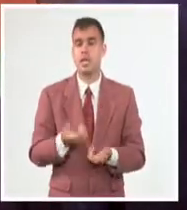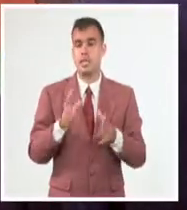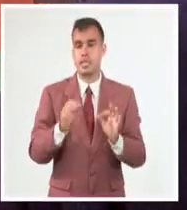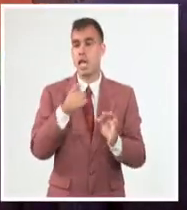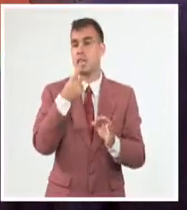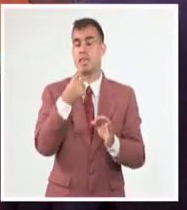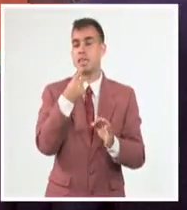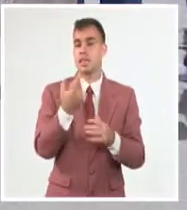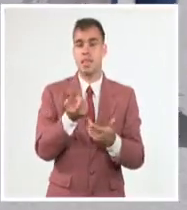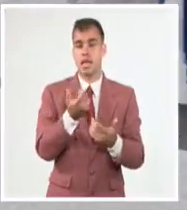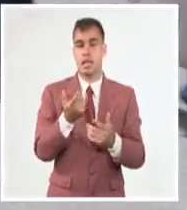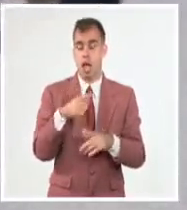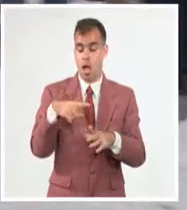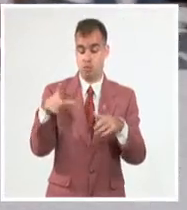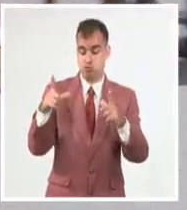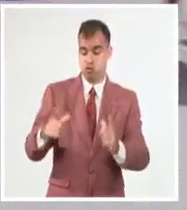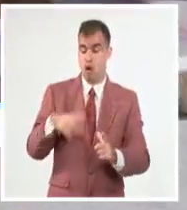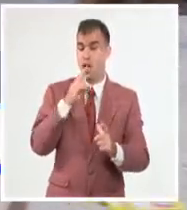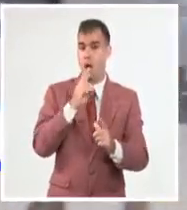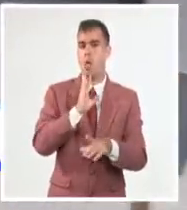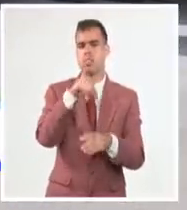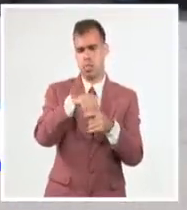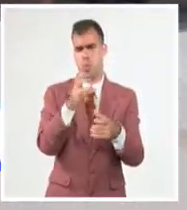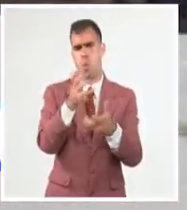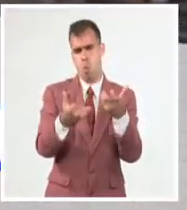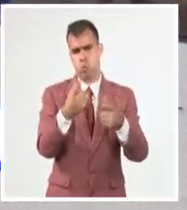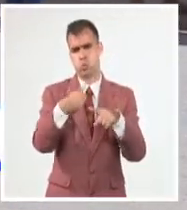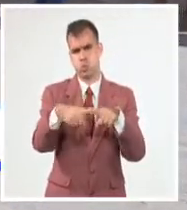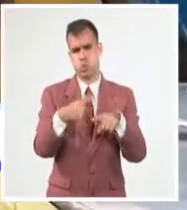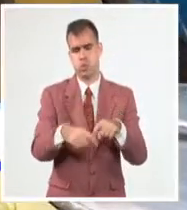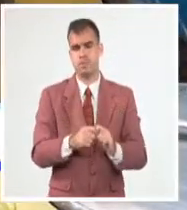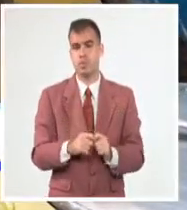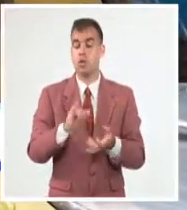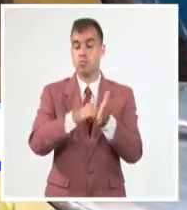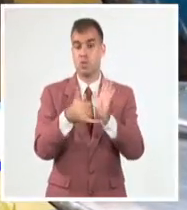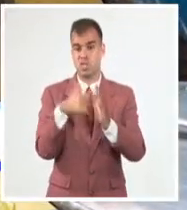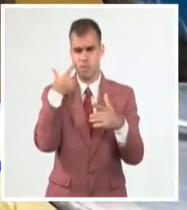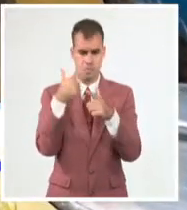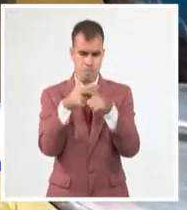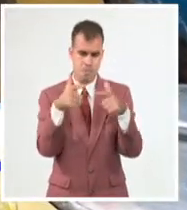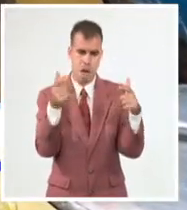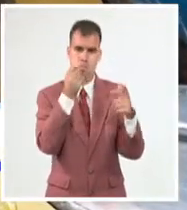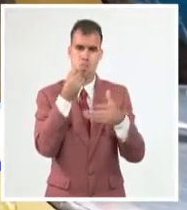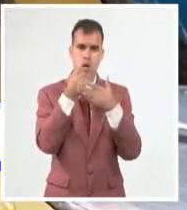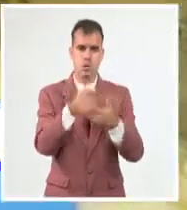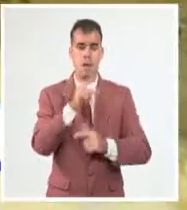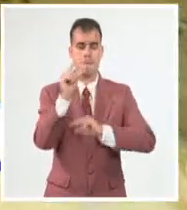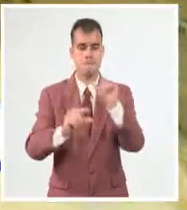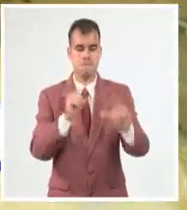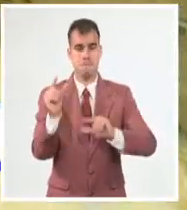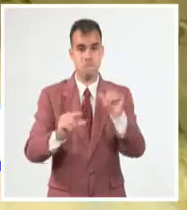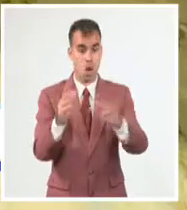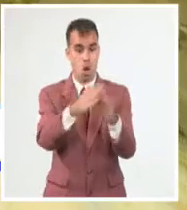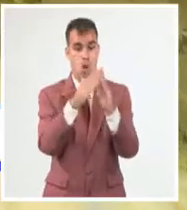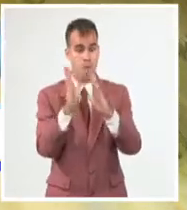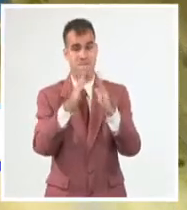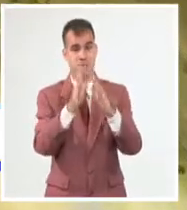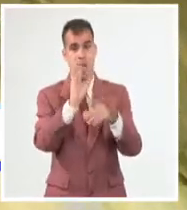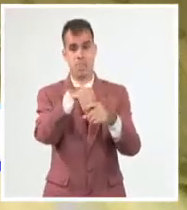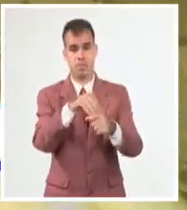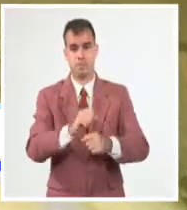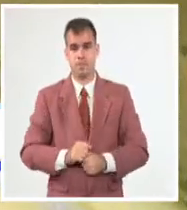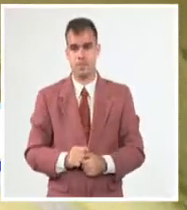quede dentro de la cocina. El proyecto Quisicuava se expande para poder ayudar a más personas de la comunidad. La obra más visible y quizás